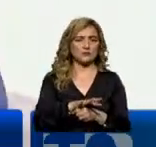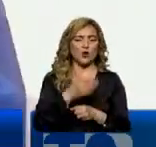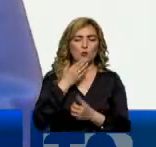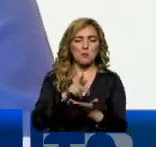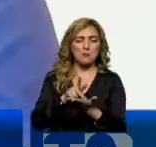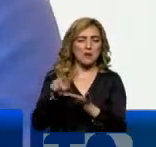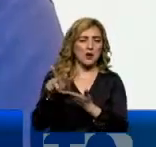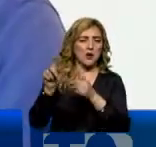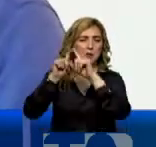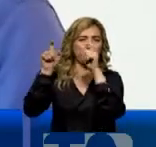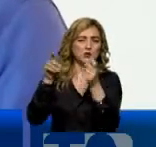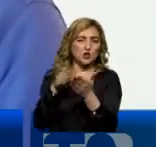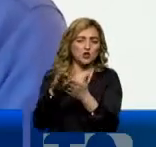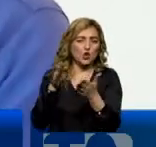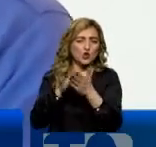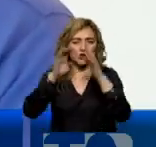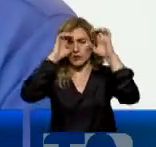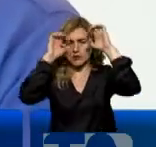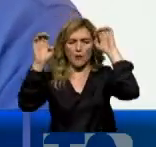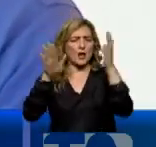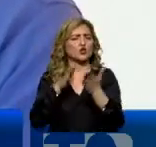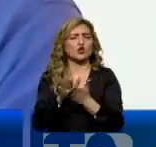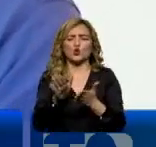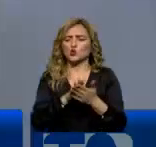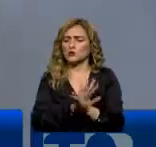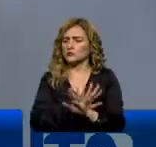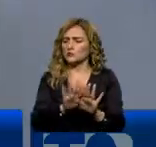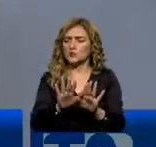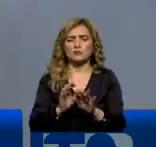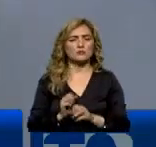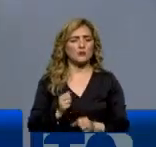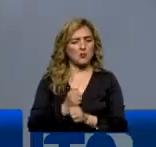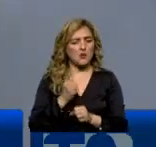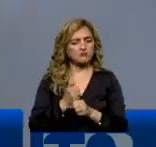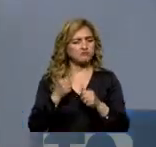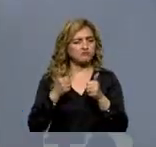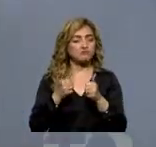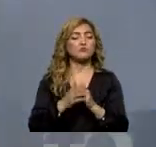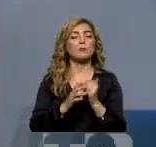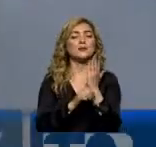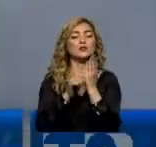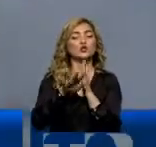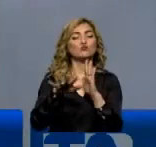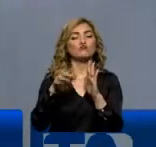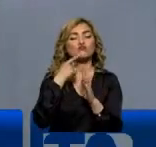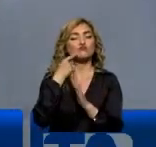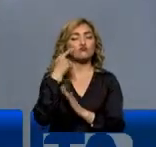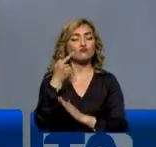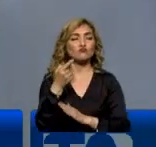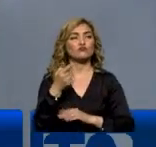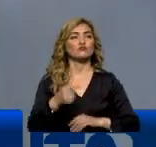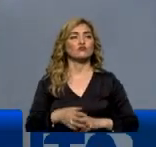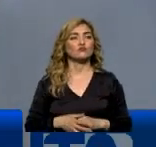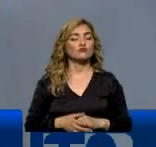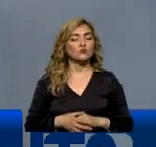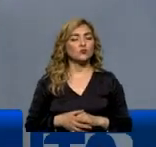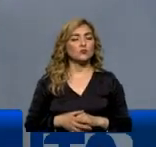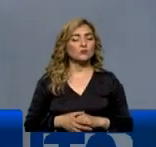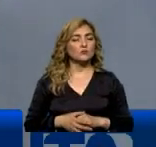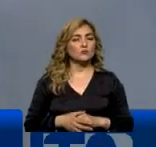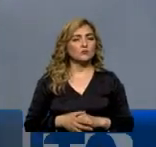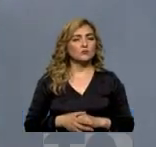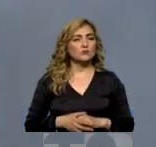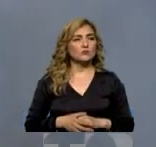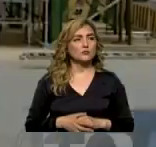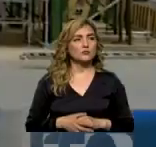pagar al socio estratégico? Con la eficiencia. Y bien, el ministro de Energía descartó la posibilidad de que se realice un